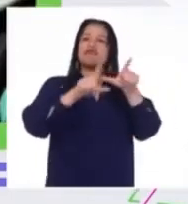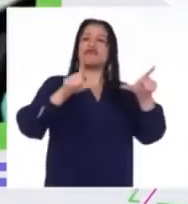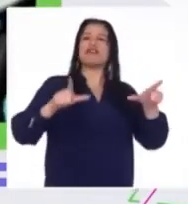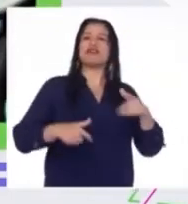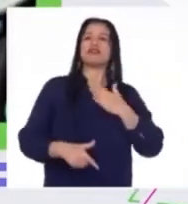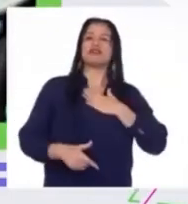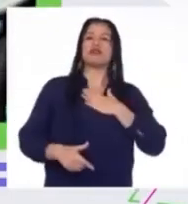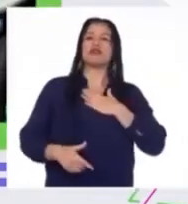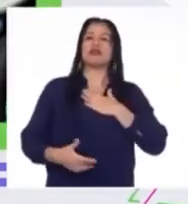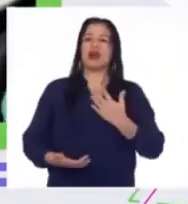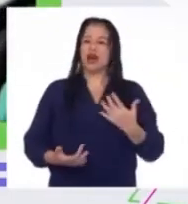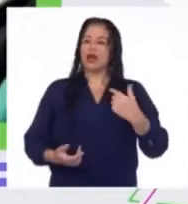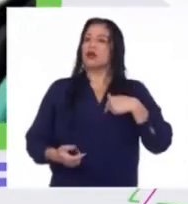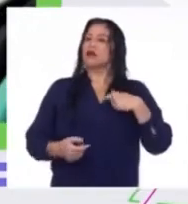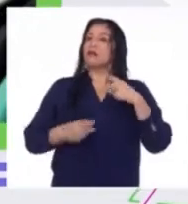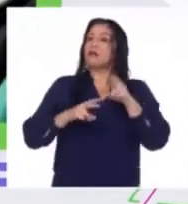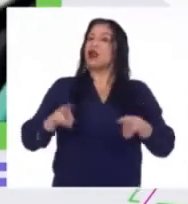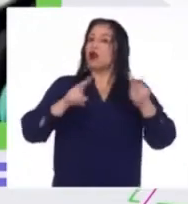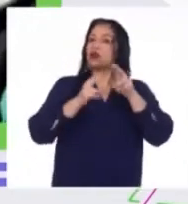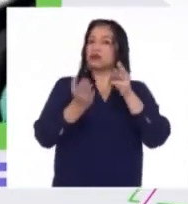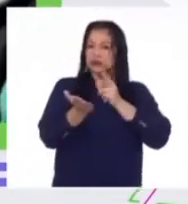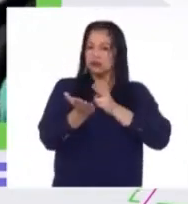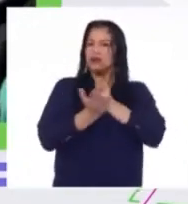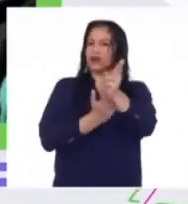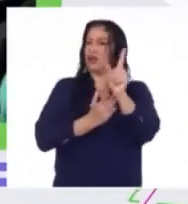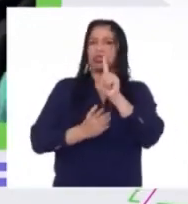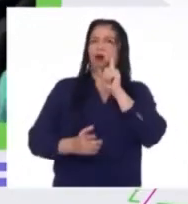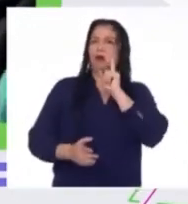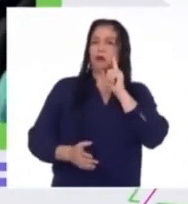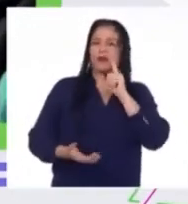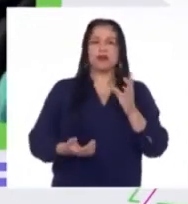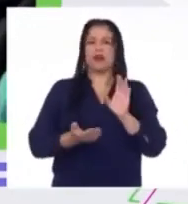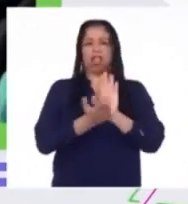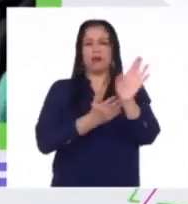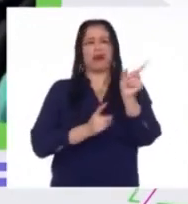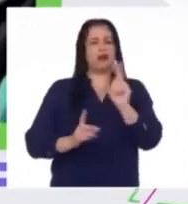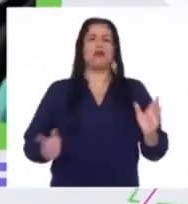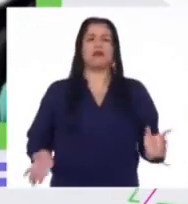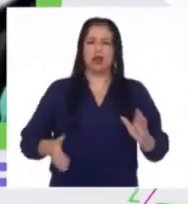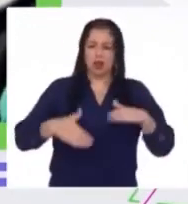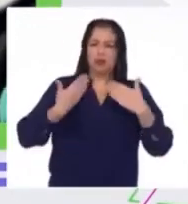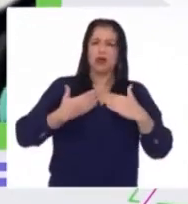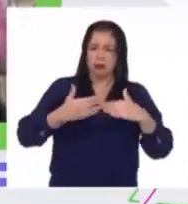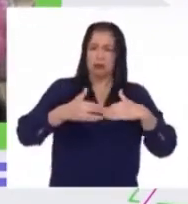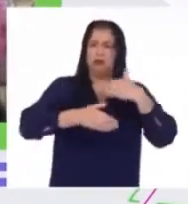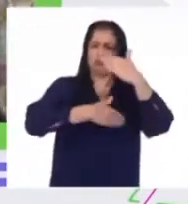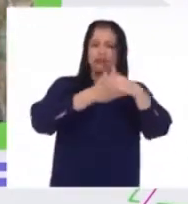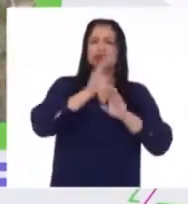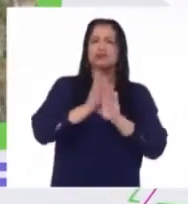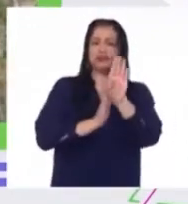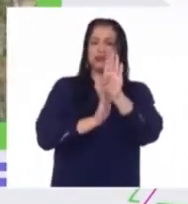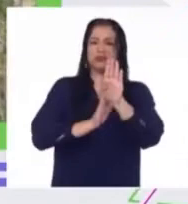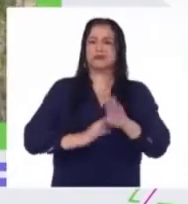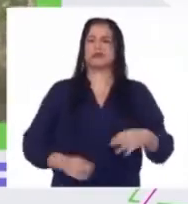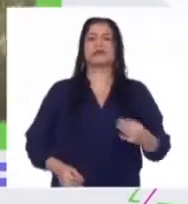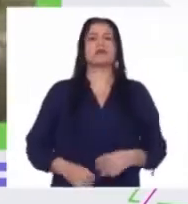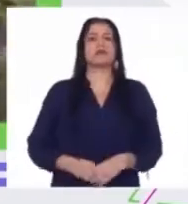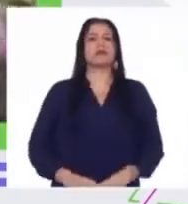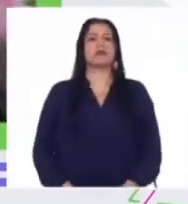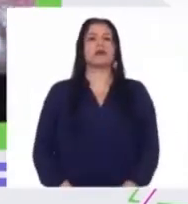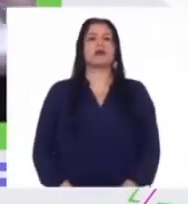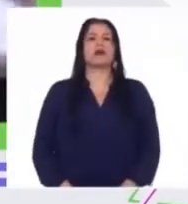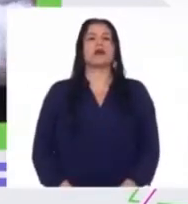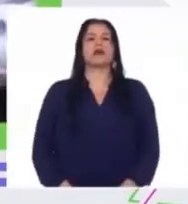¿no? Ser honestos, no mentirnos, no discriminarnos. Podemos salir adelante, ¿no? La